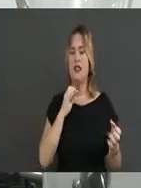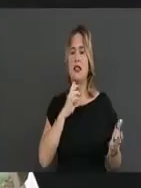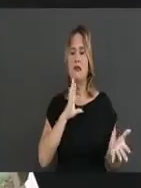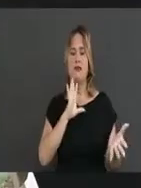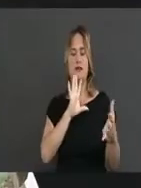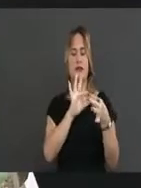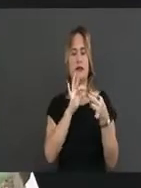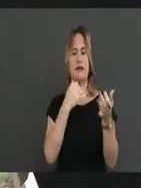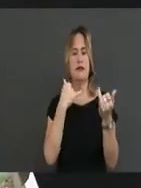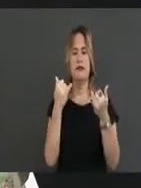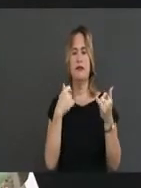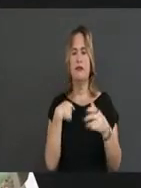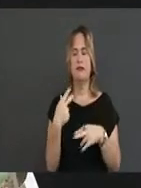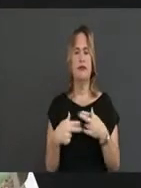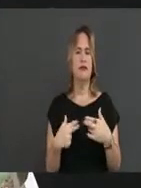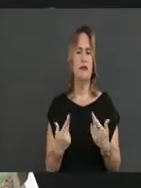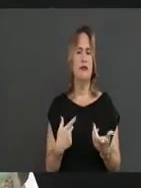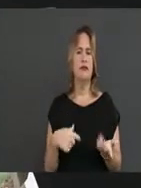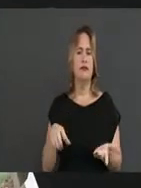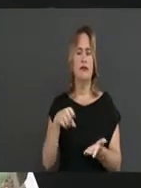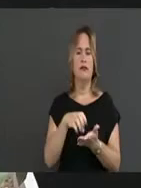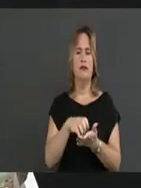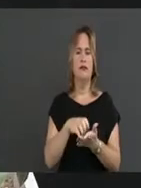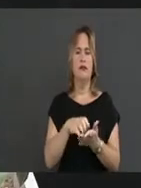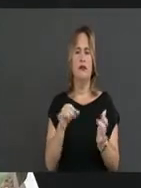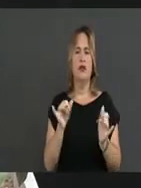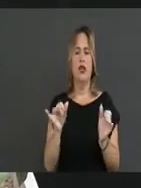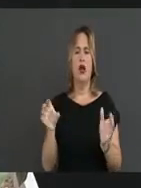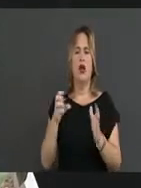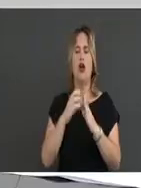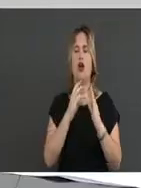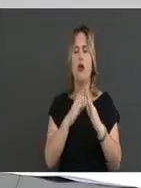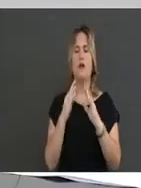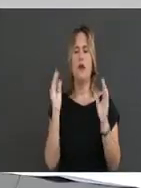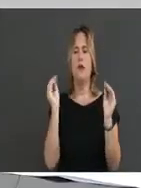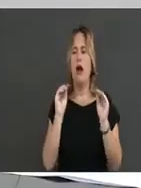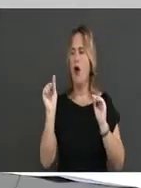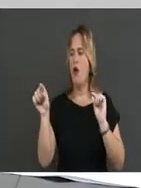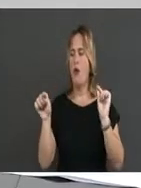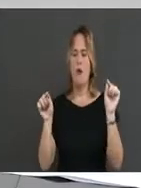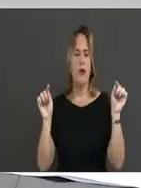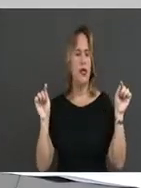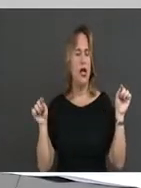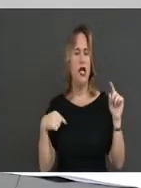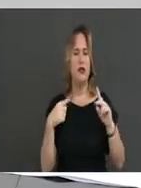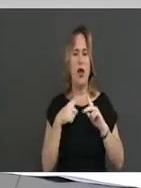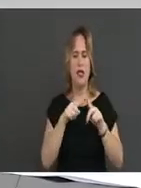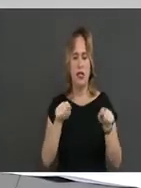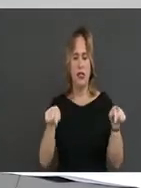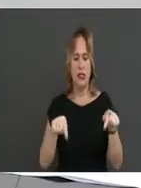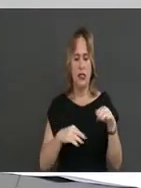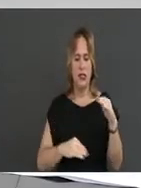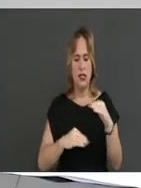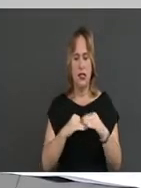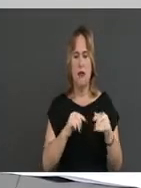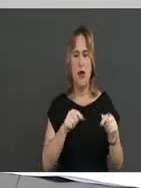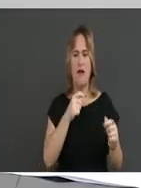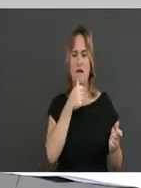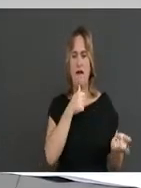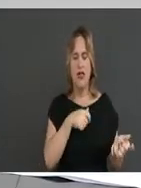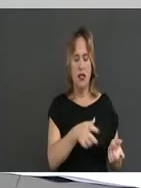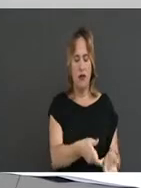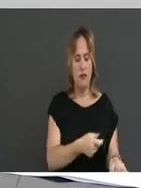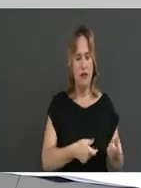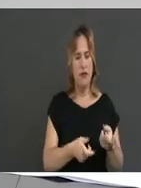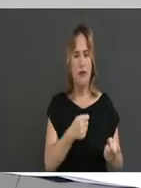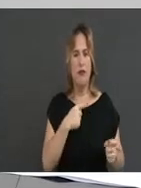directa, como estamos haciendo, con las redes, de igual manera en las comunidades, para ir ubicando algunas cisternas que nos sirvan de punto de fácil acceso, porque